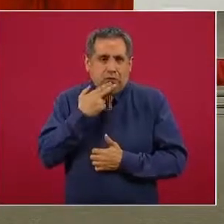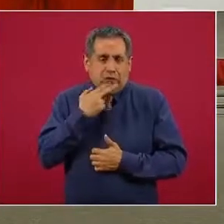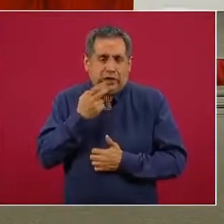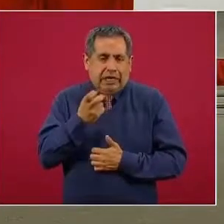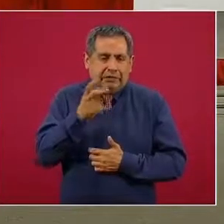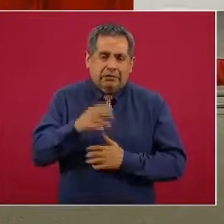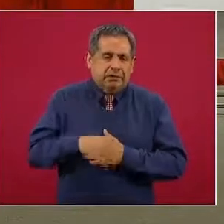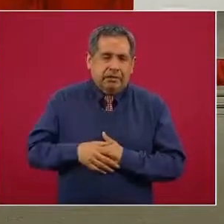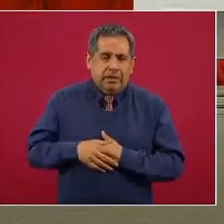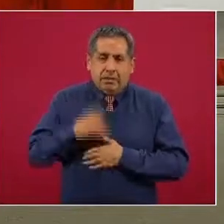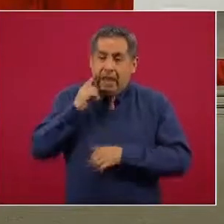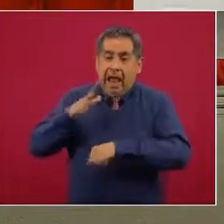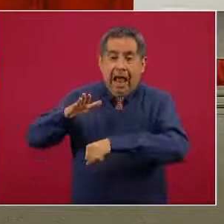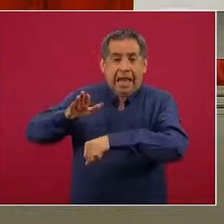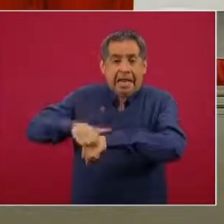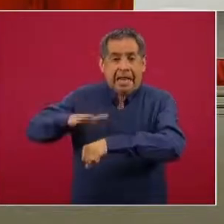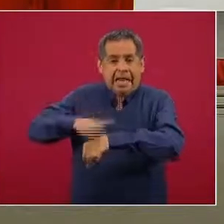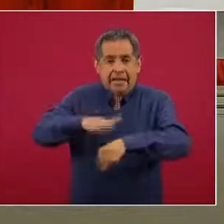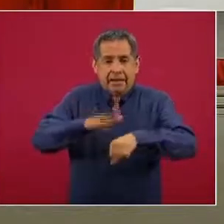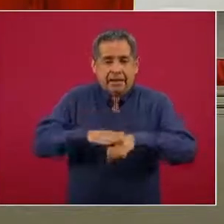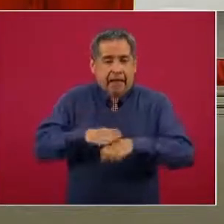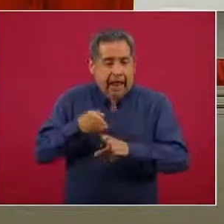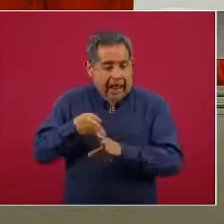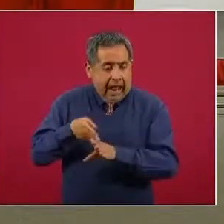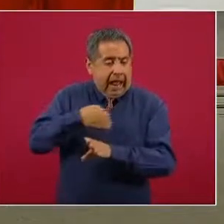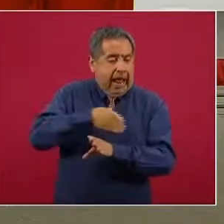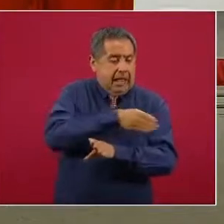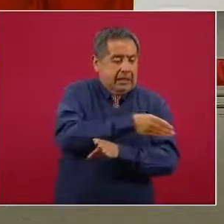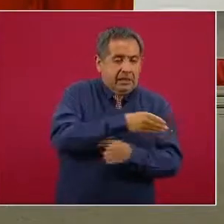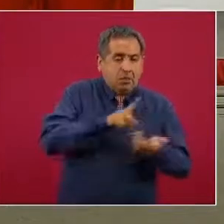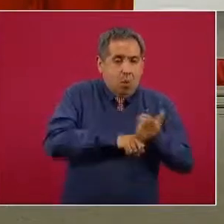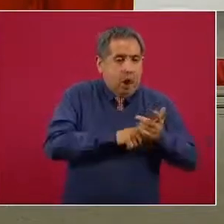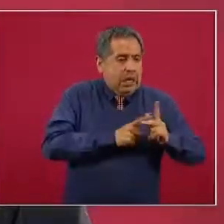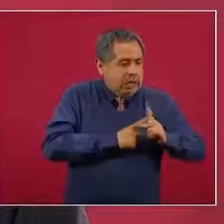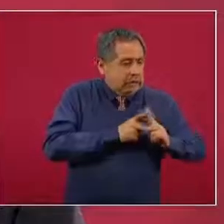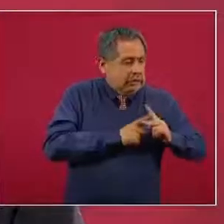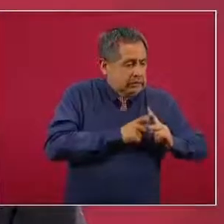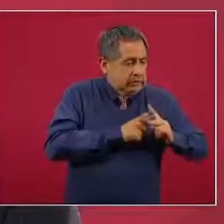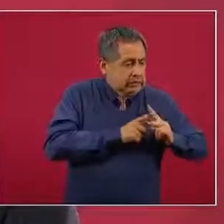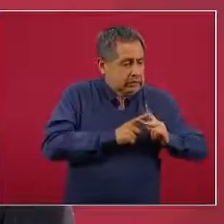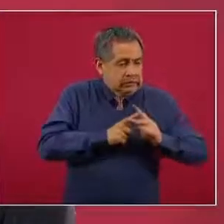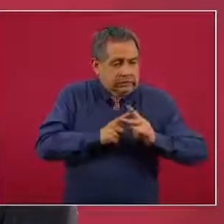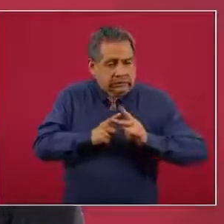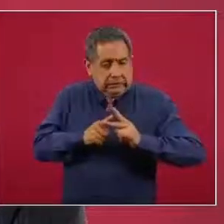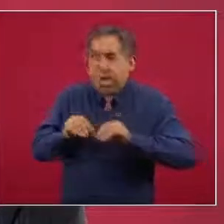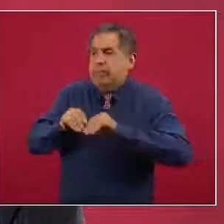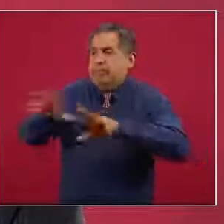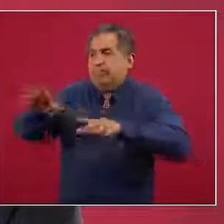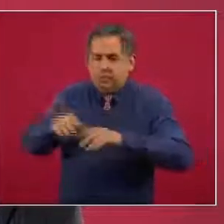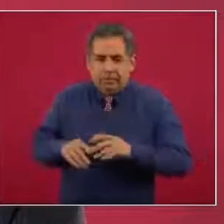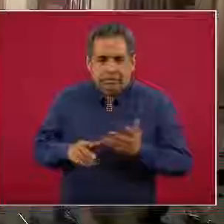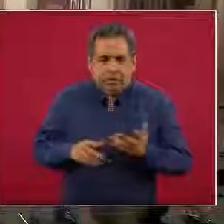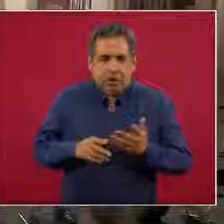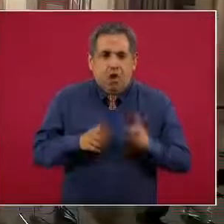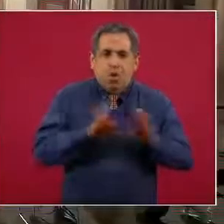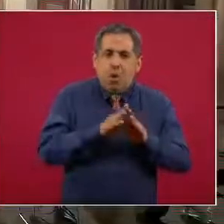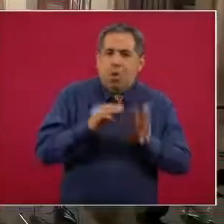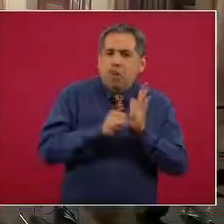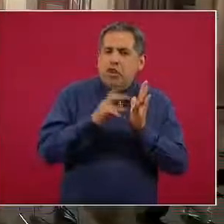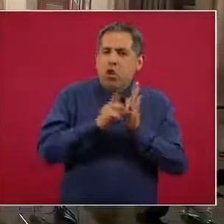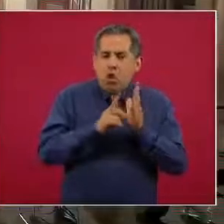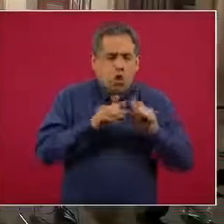Cada mecanismo de alertamiento tiene su propia lógica metodológica, no solo tecnológica, sino